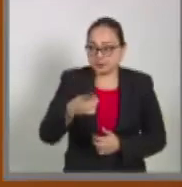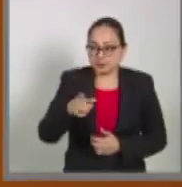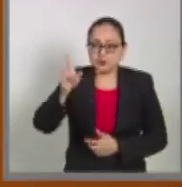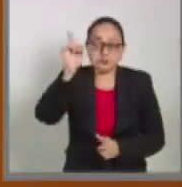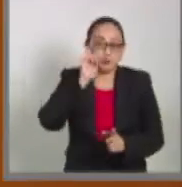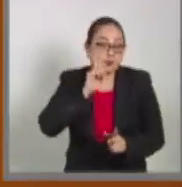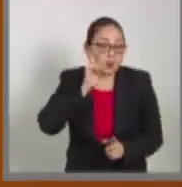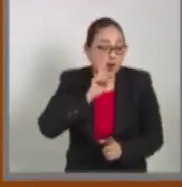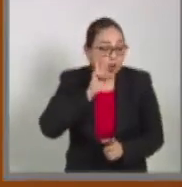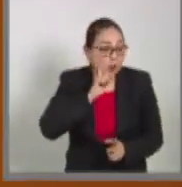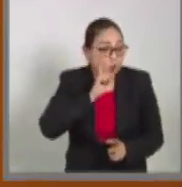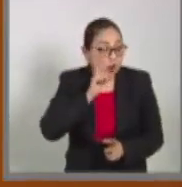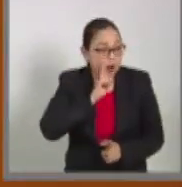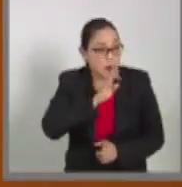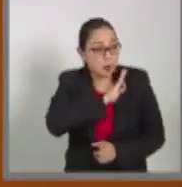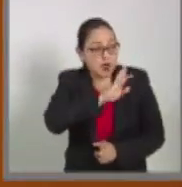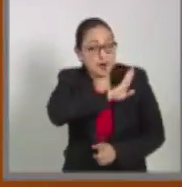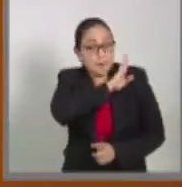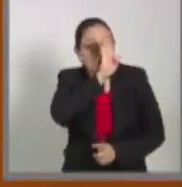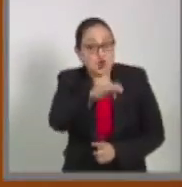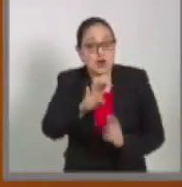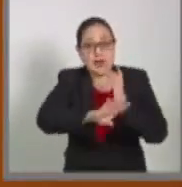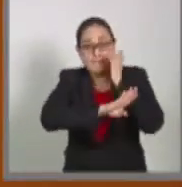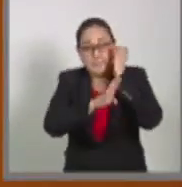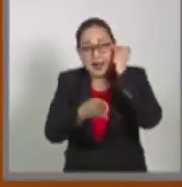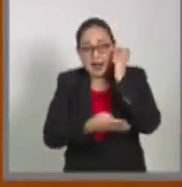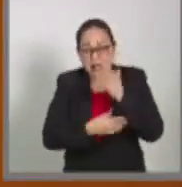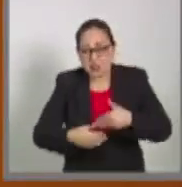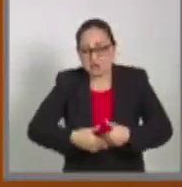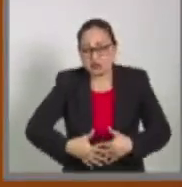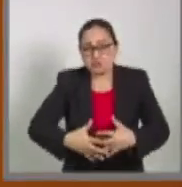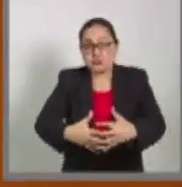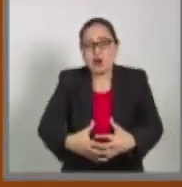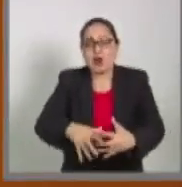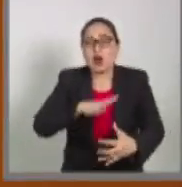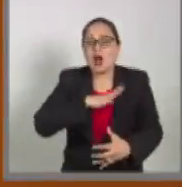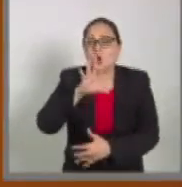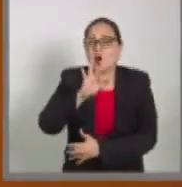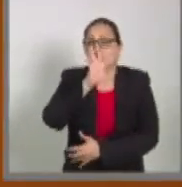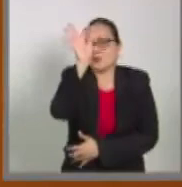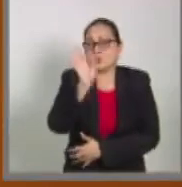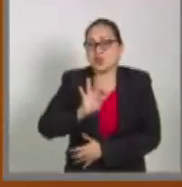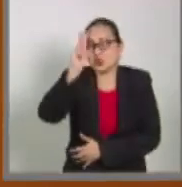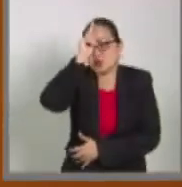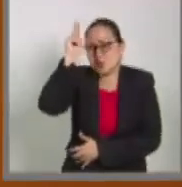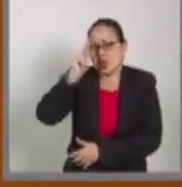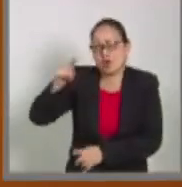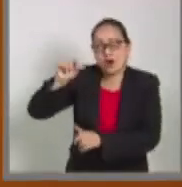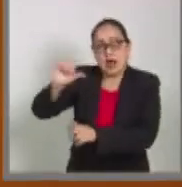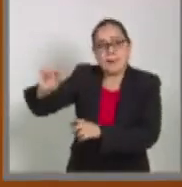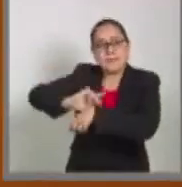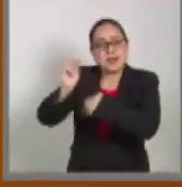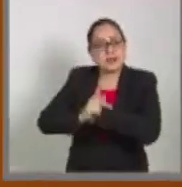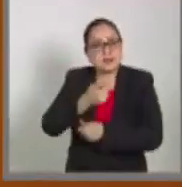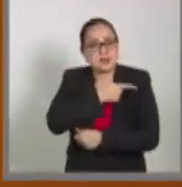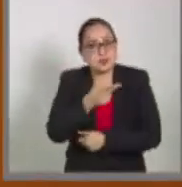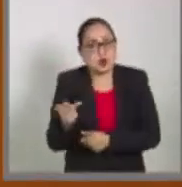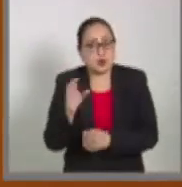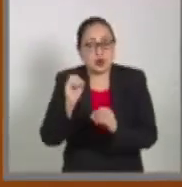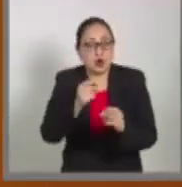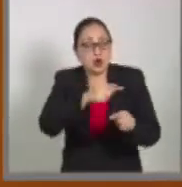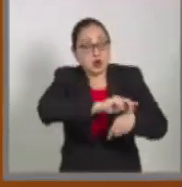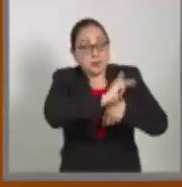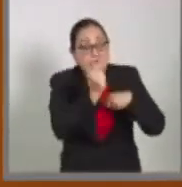por condiciones vinculadas a la maternidad son 40 veces más altas en los países pobres que en las naciones